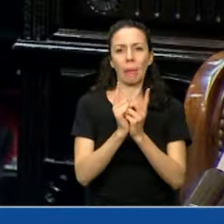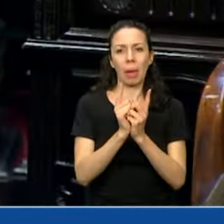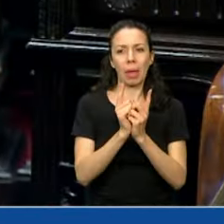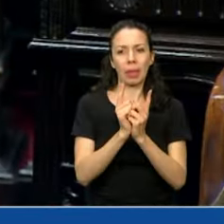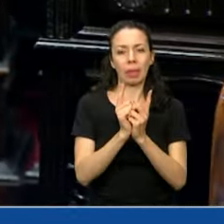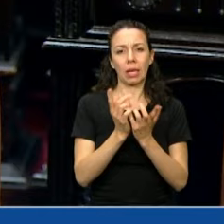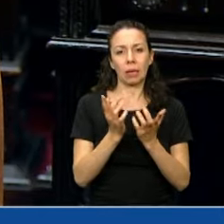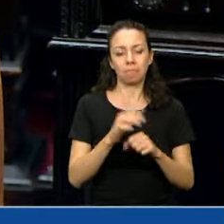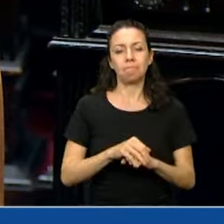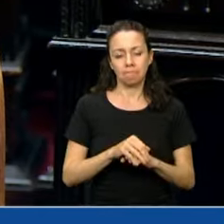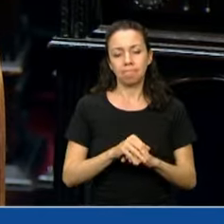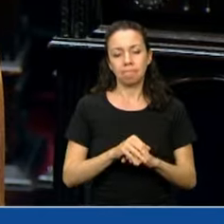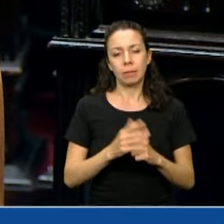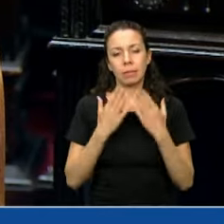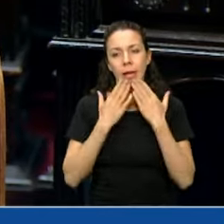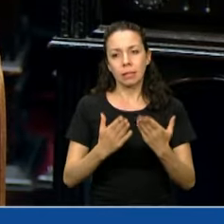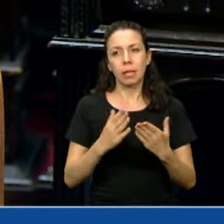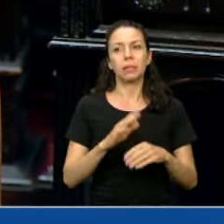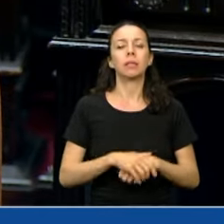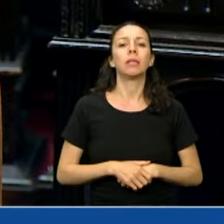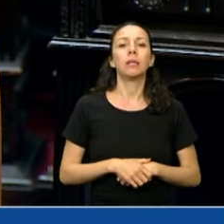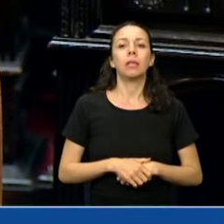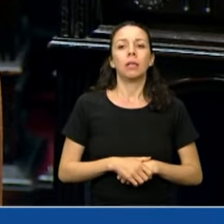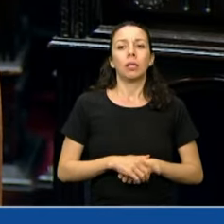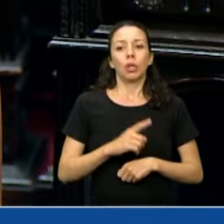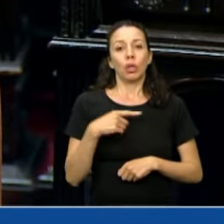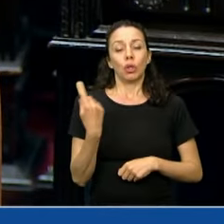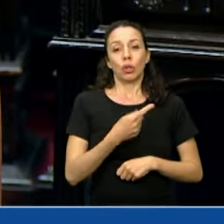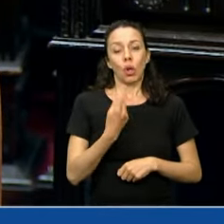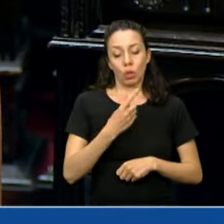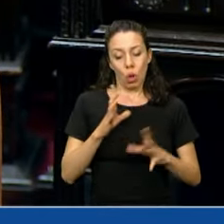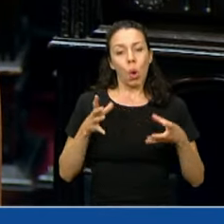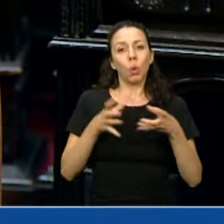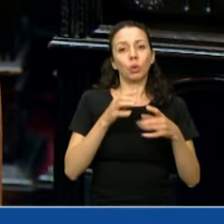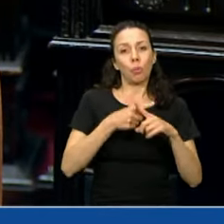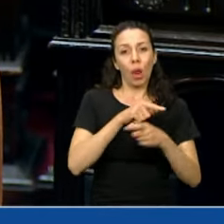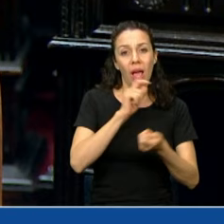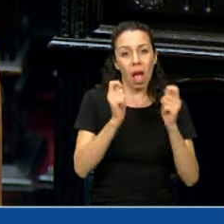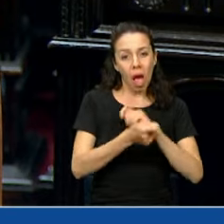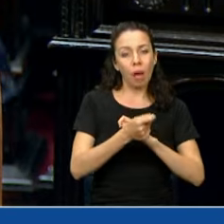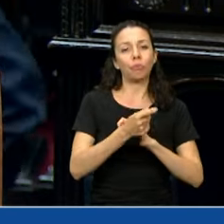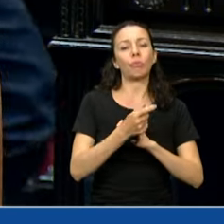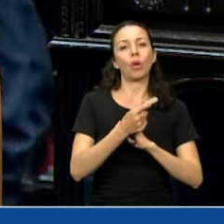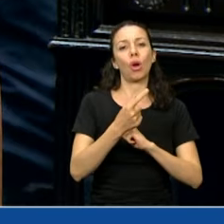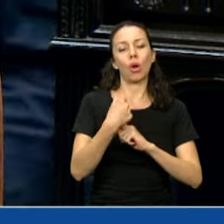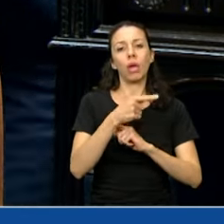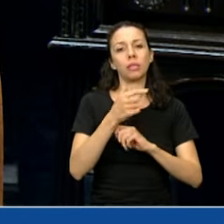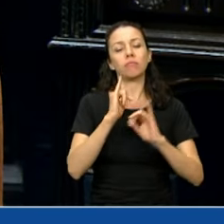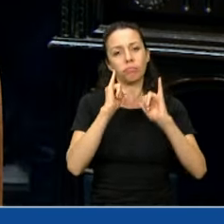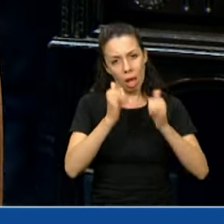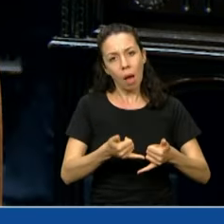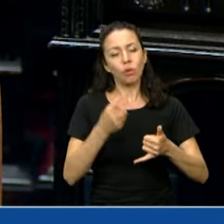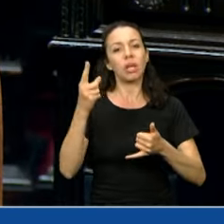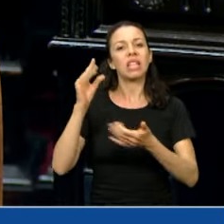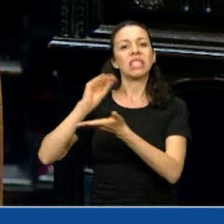señora presidenta gracias a ver la posición que vamos a tener de Juntos por el cambio es acompañar las modificaciones que